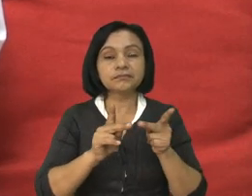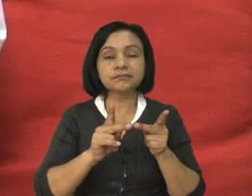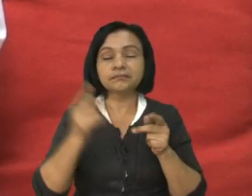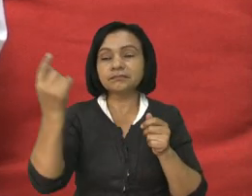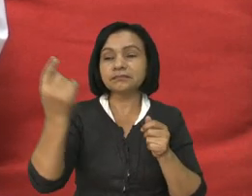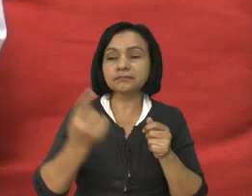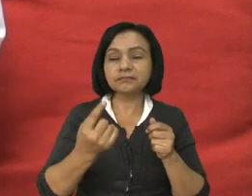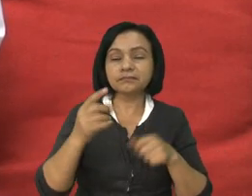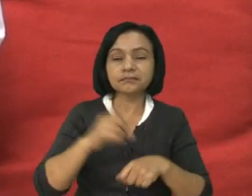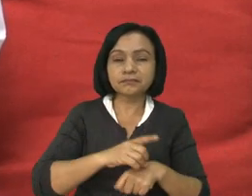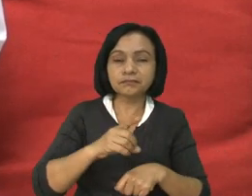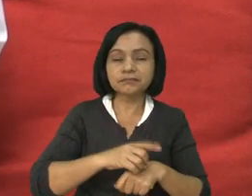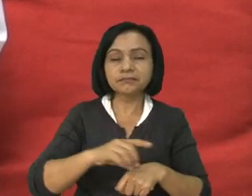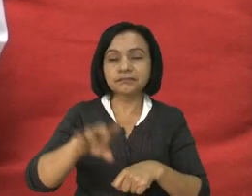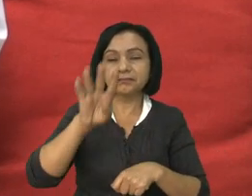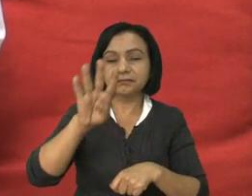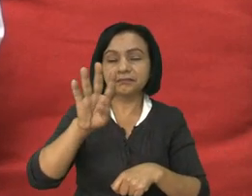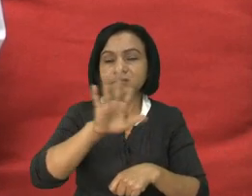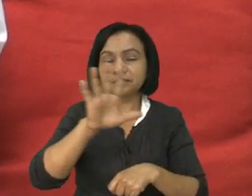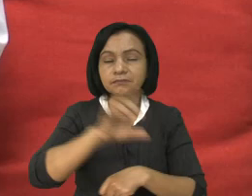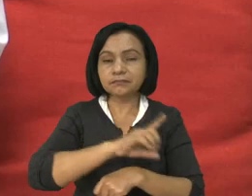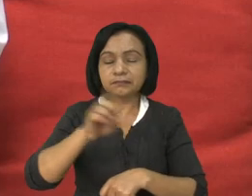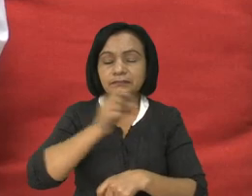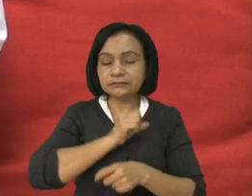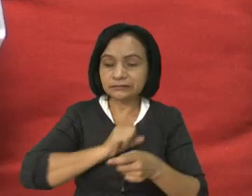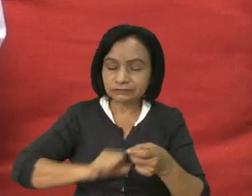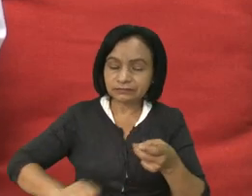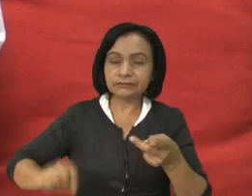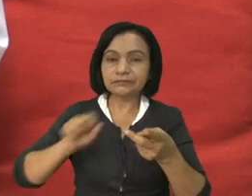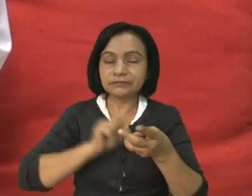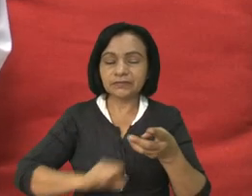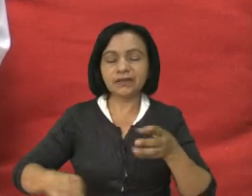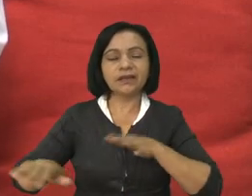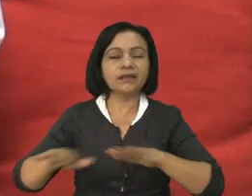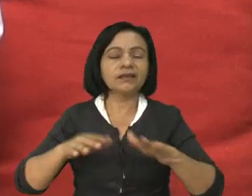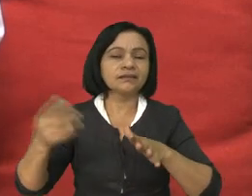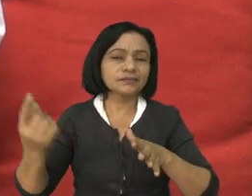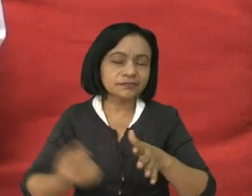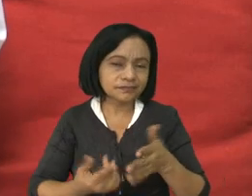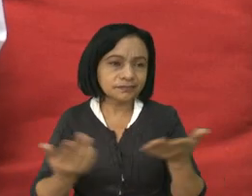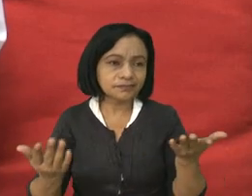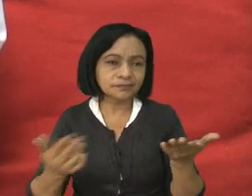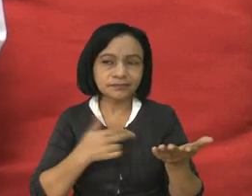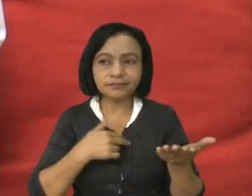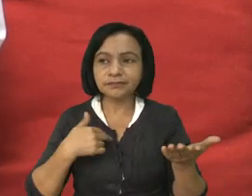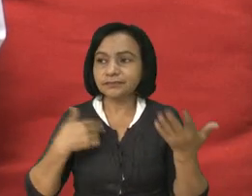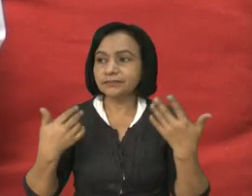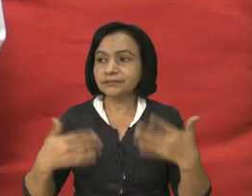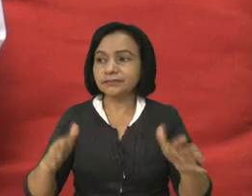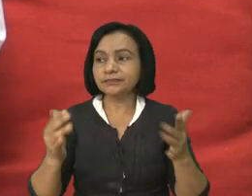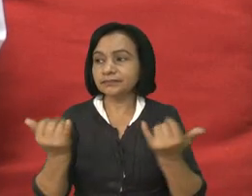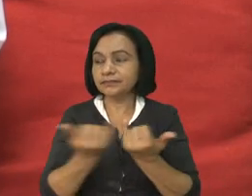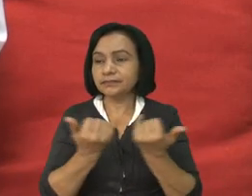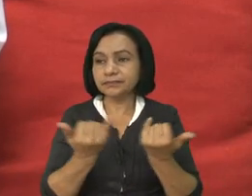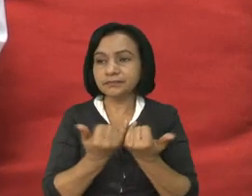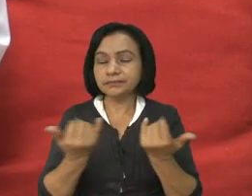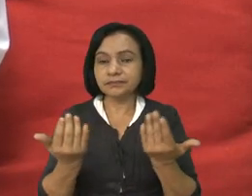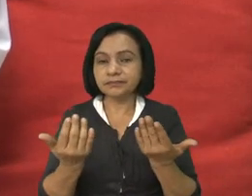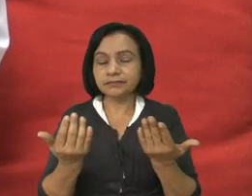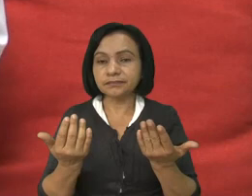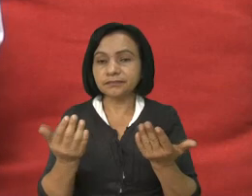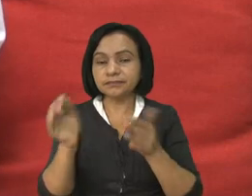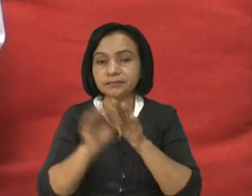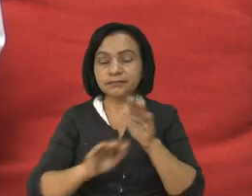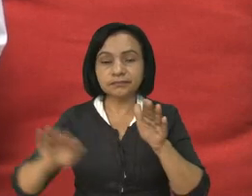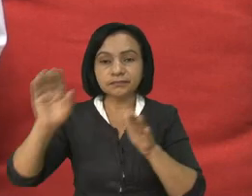con 4 o 5 días de diarrea, por ejemplo, que no he podido venir, o cualquier justificación, ya es